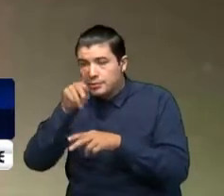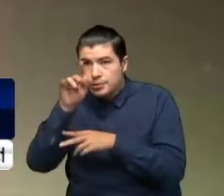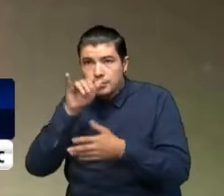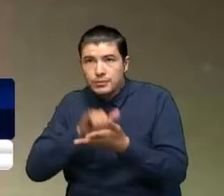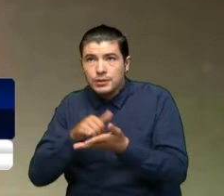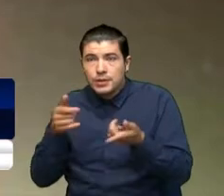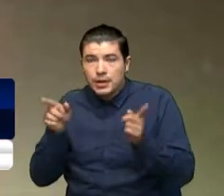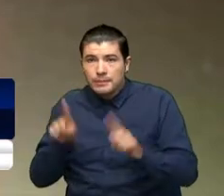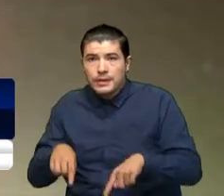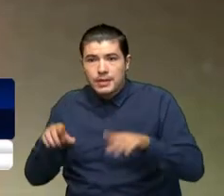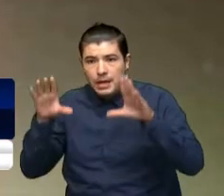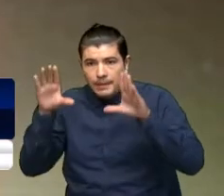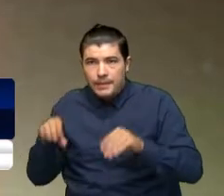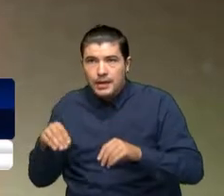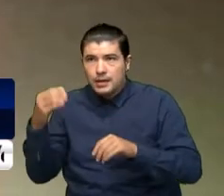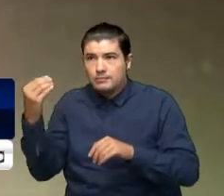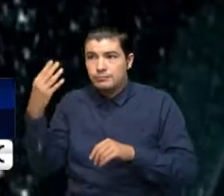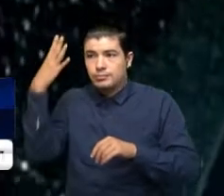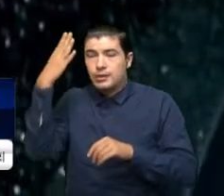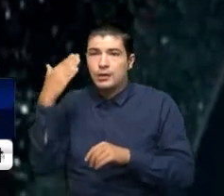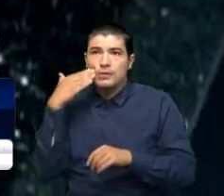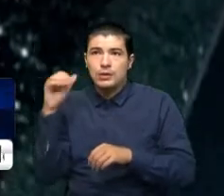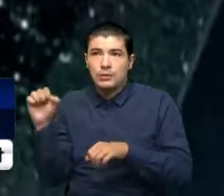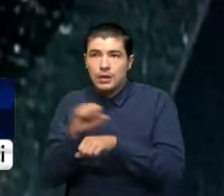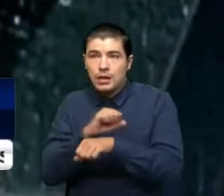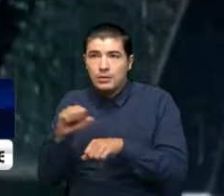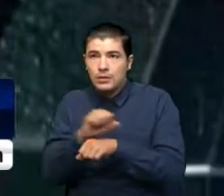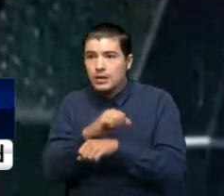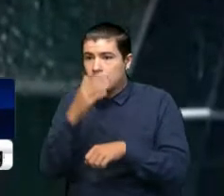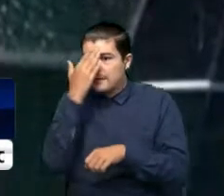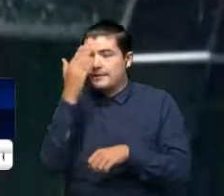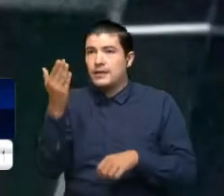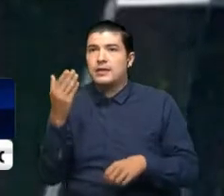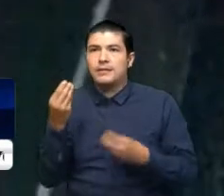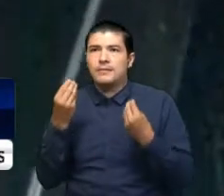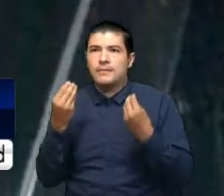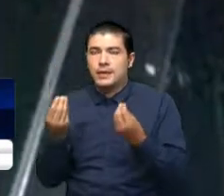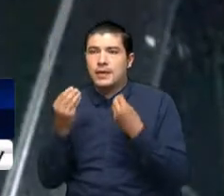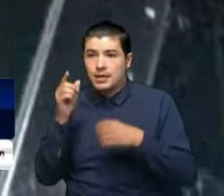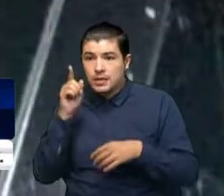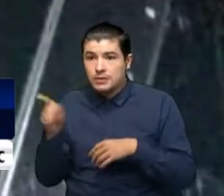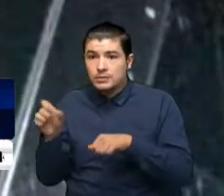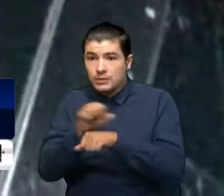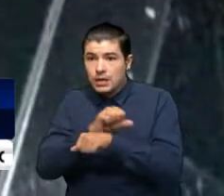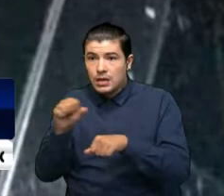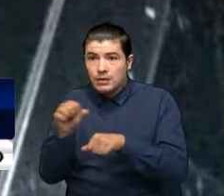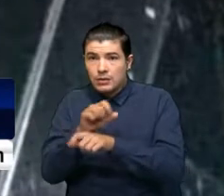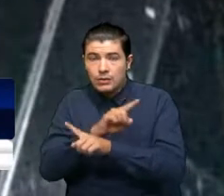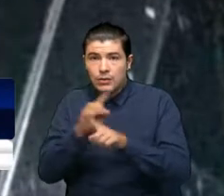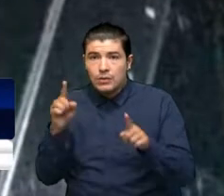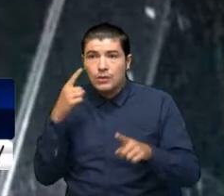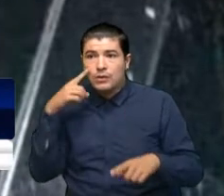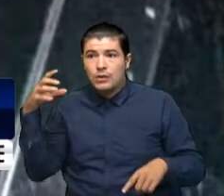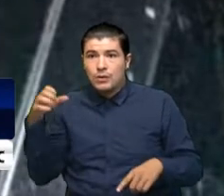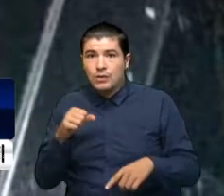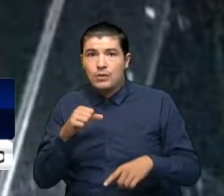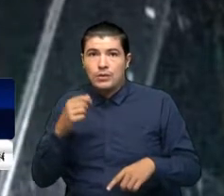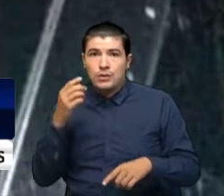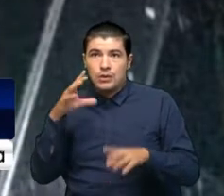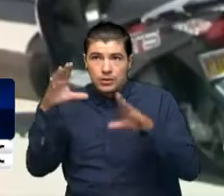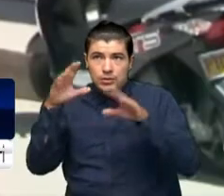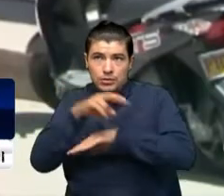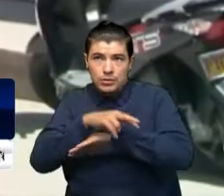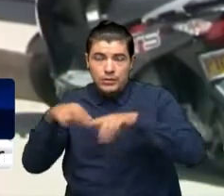nos hacen apagar las luces cuando viene algún vehículo de frente para que el vehículo que viene subiendo no se dé cuenta que están atracando el